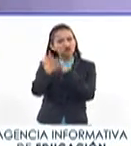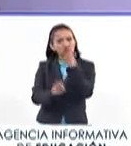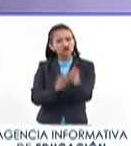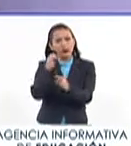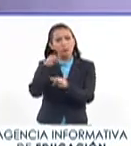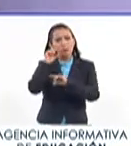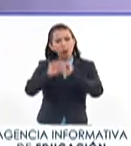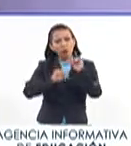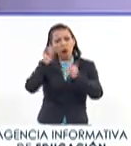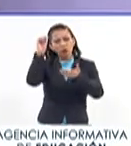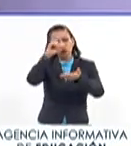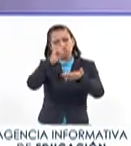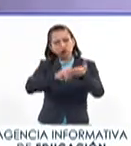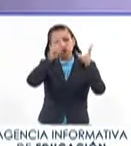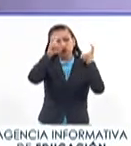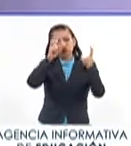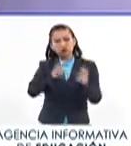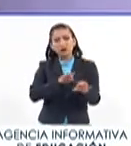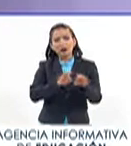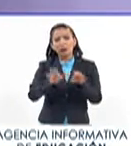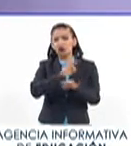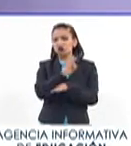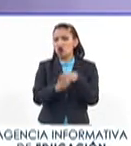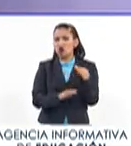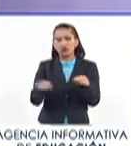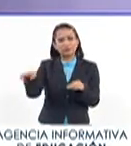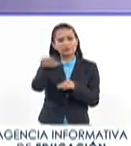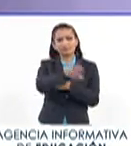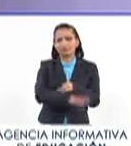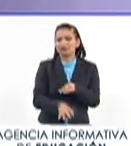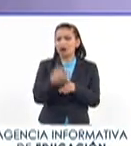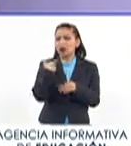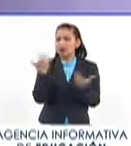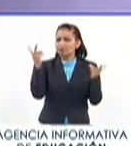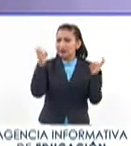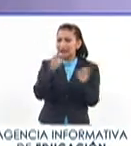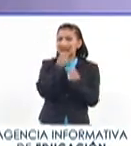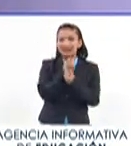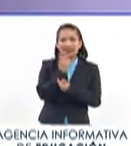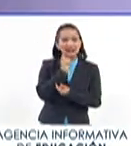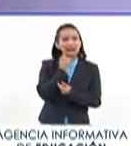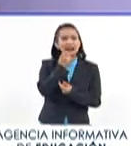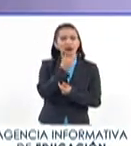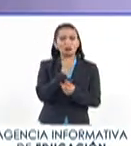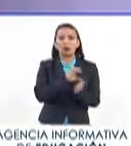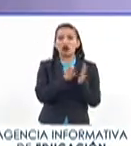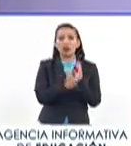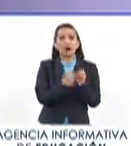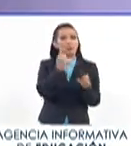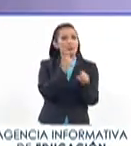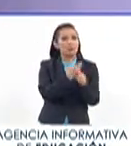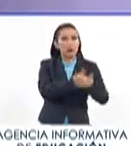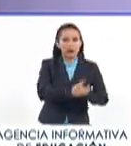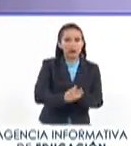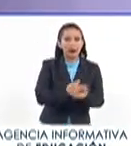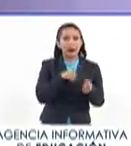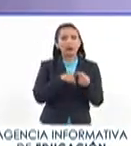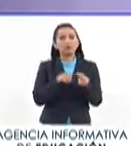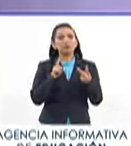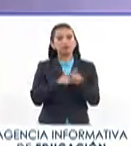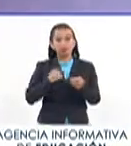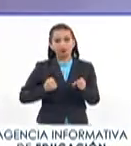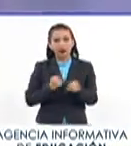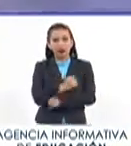van haciendo una agenda de trabajo en todos los temas que tienen que ver con asuntos de niñez. Tenemos el tema de la primera infancia, de